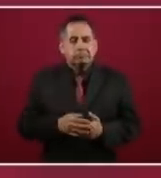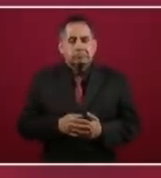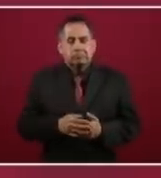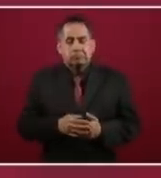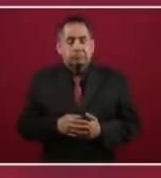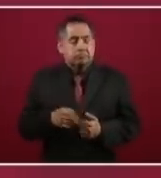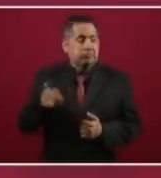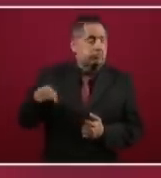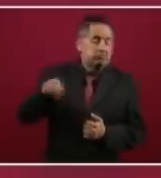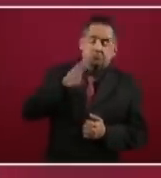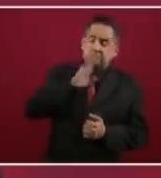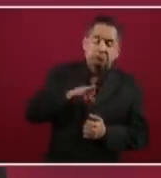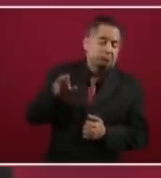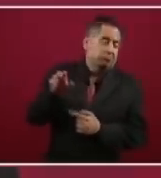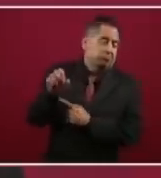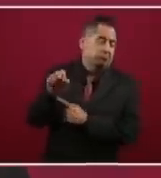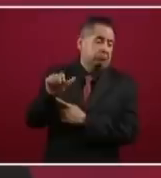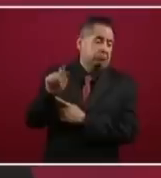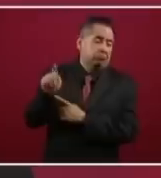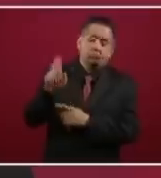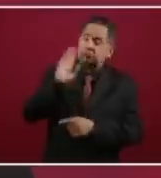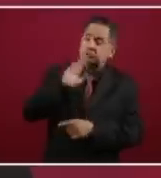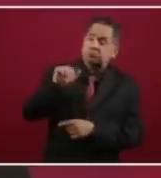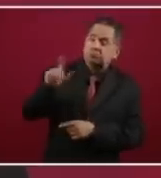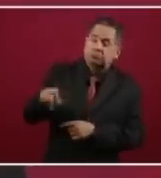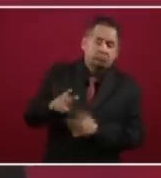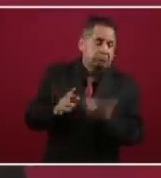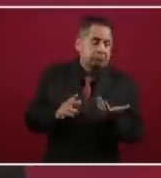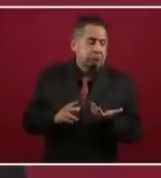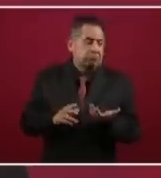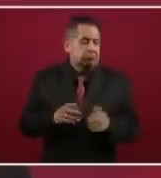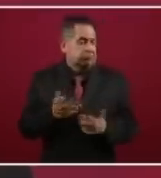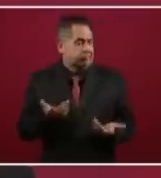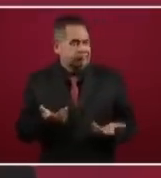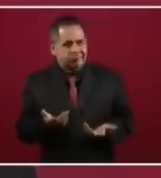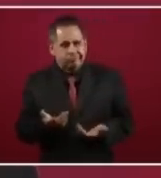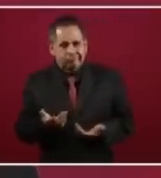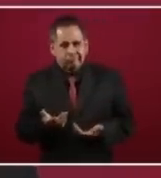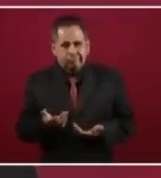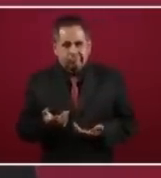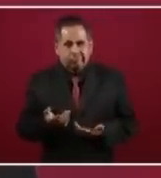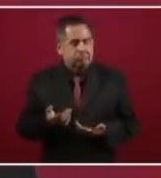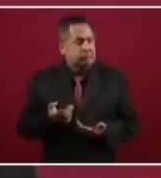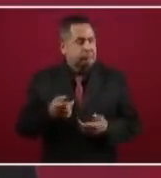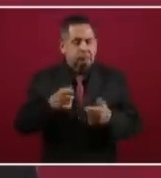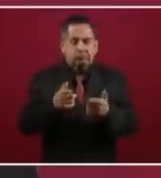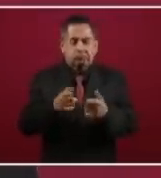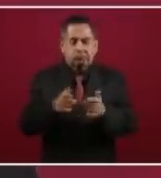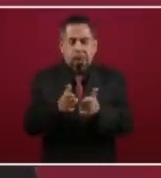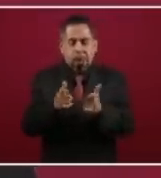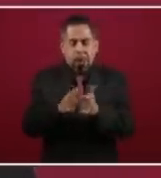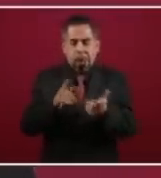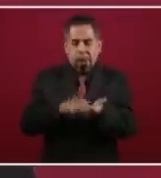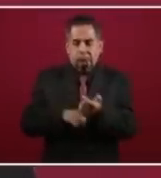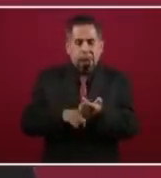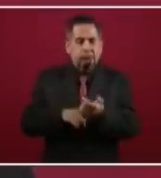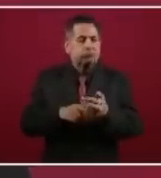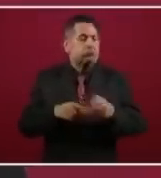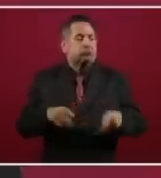estaba mal la hacienda pública porque no pagaban impuestos los de la economía